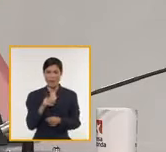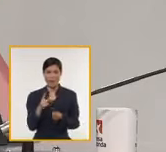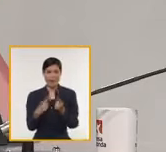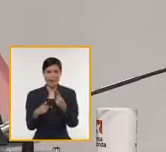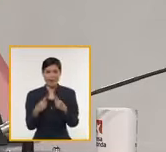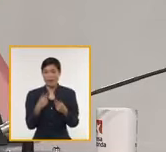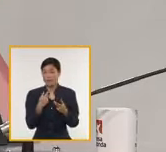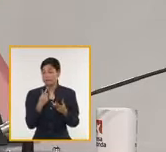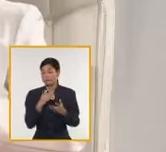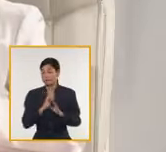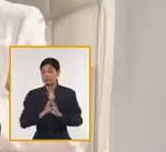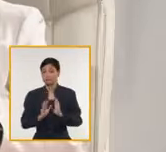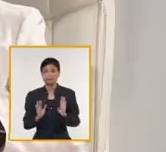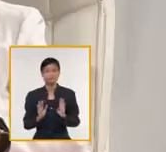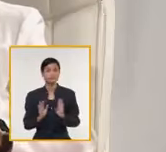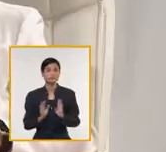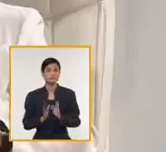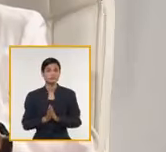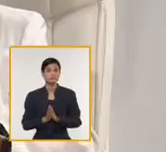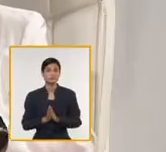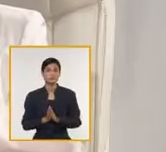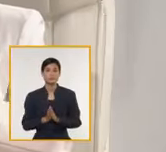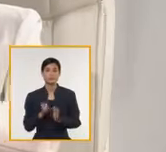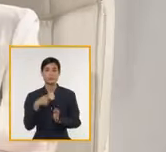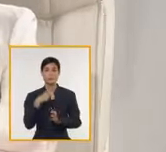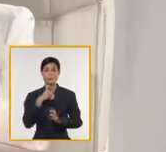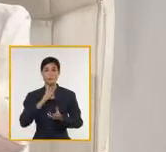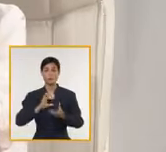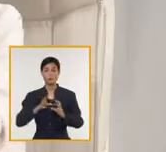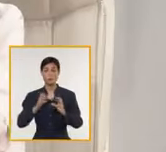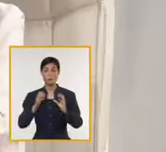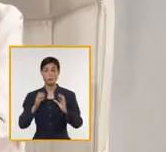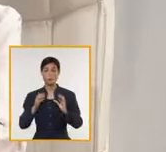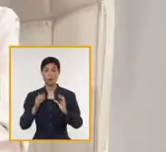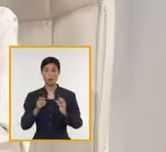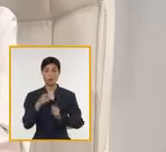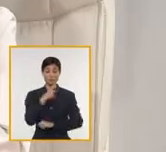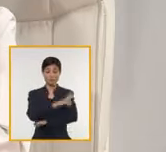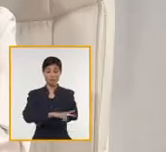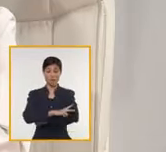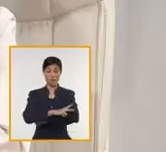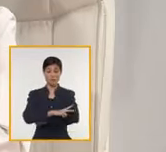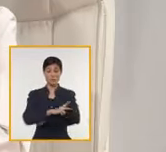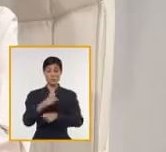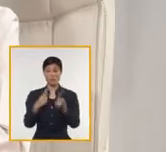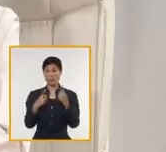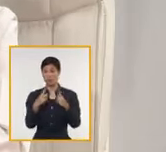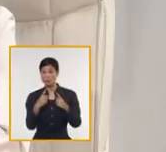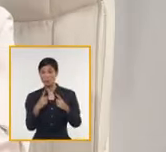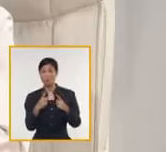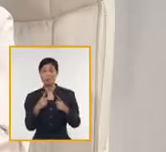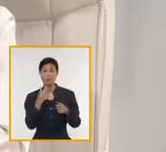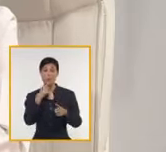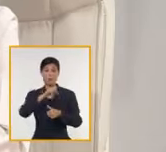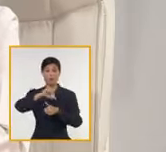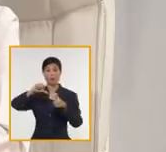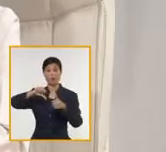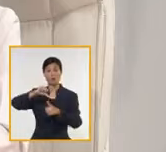Diversas. Hay una postura por parte de algunos países del